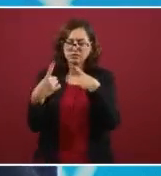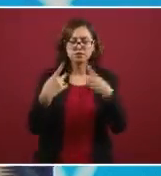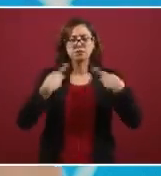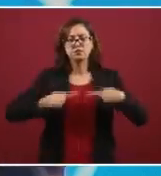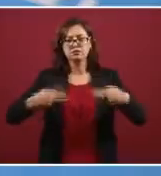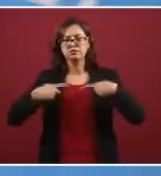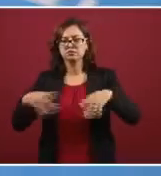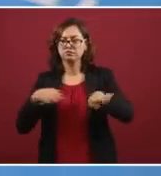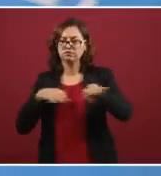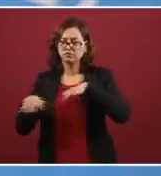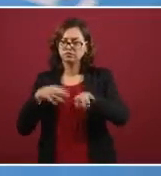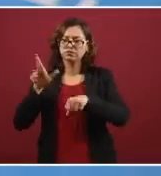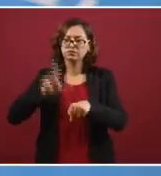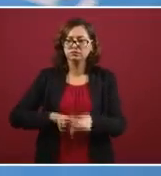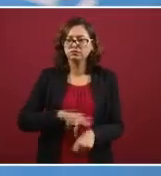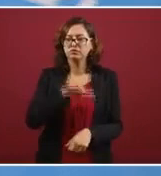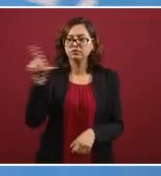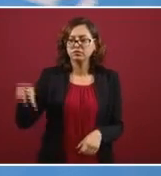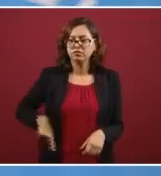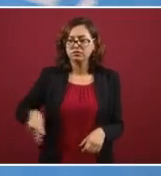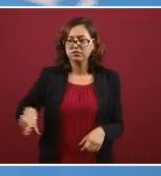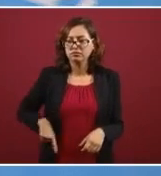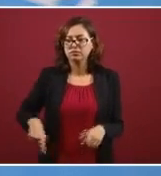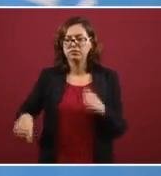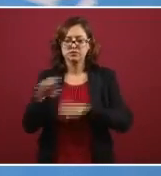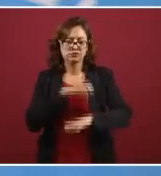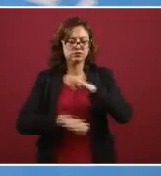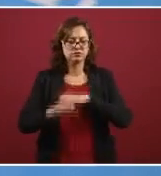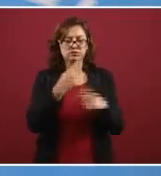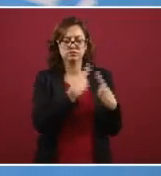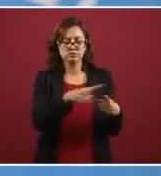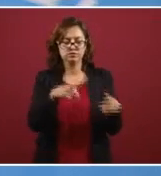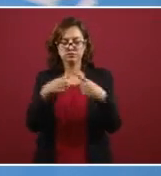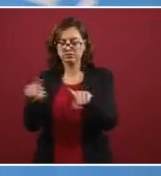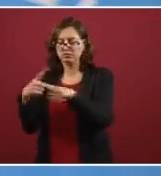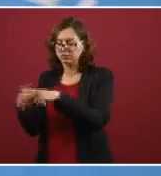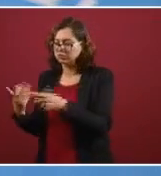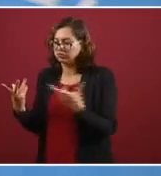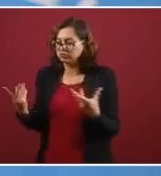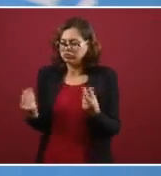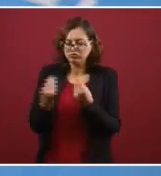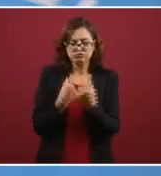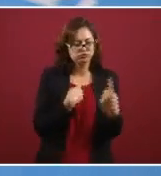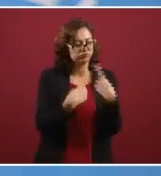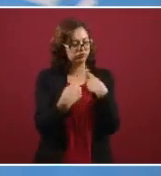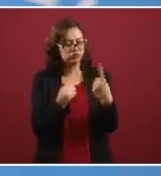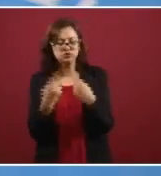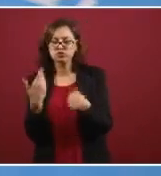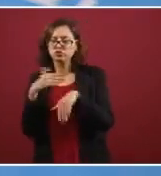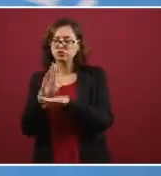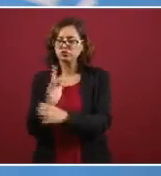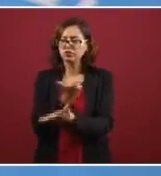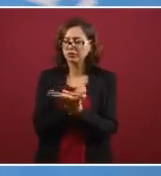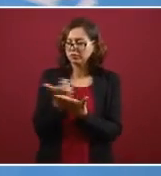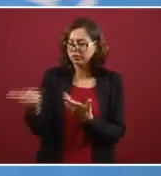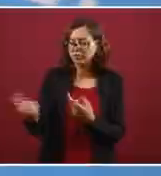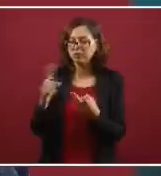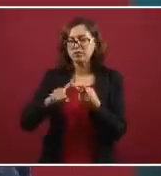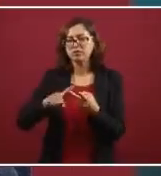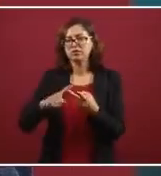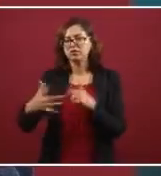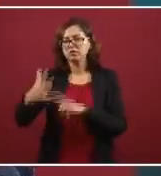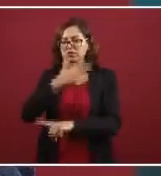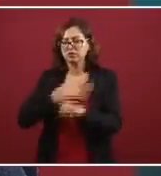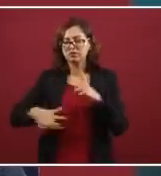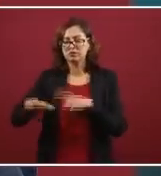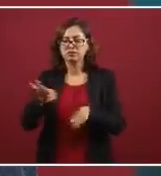trabajadores, gobierno y empresarios se sienten a discutir no solo salario, condiciones